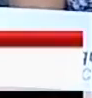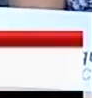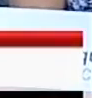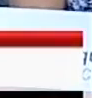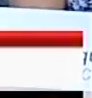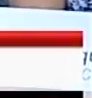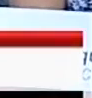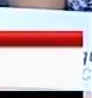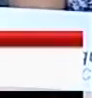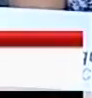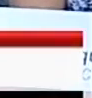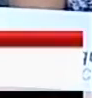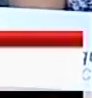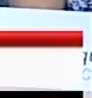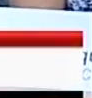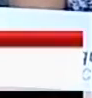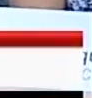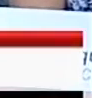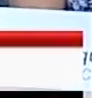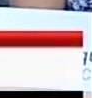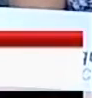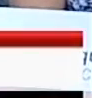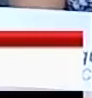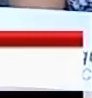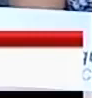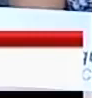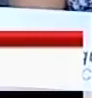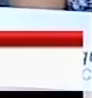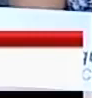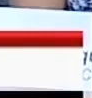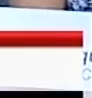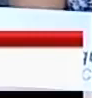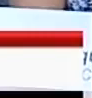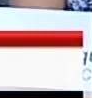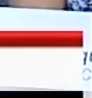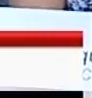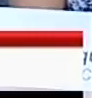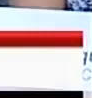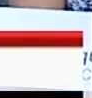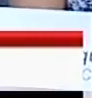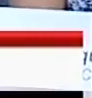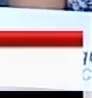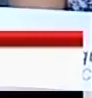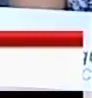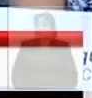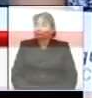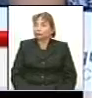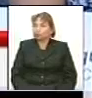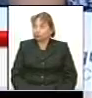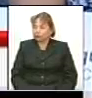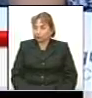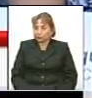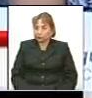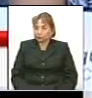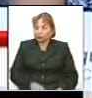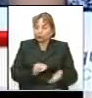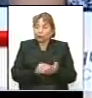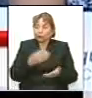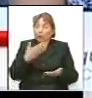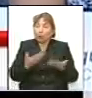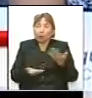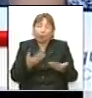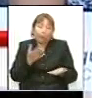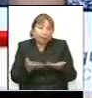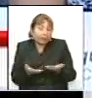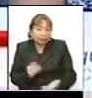por 500 mil sistemas 500 mil sistemas he hecho creo que para el banco mundial no sé para que lo gane una entidad demasiado